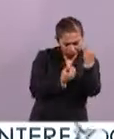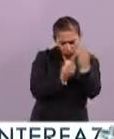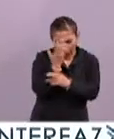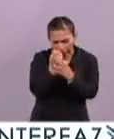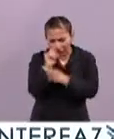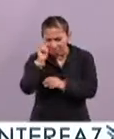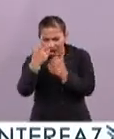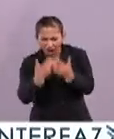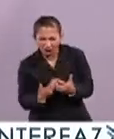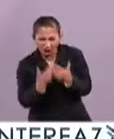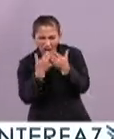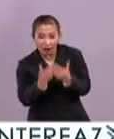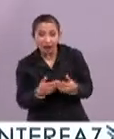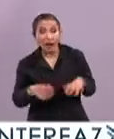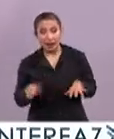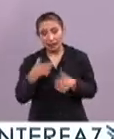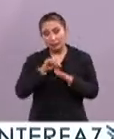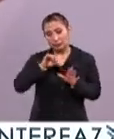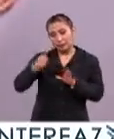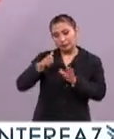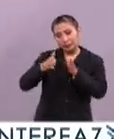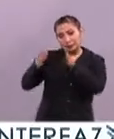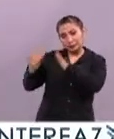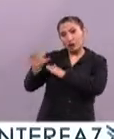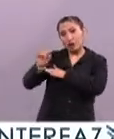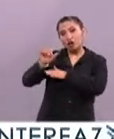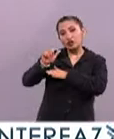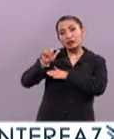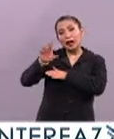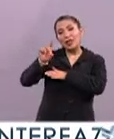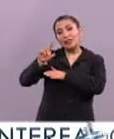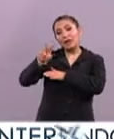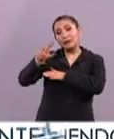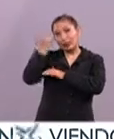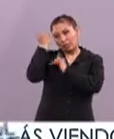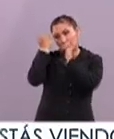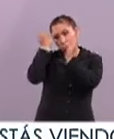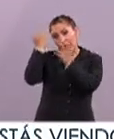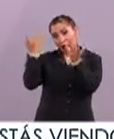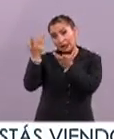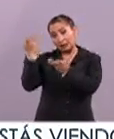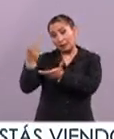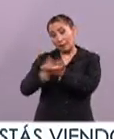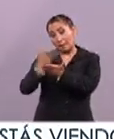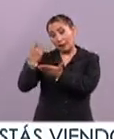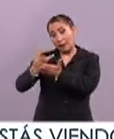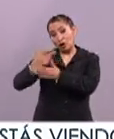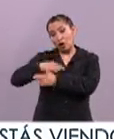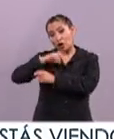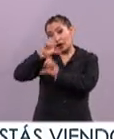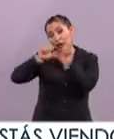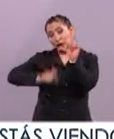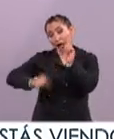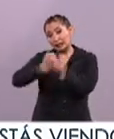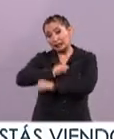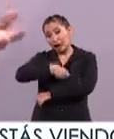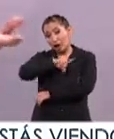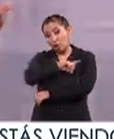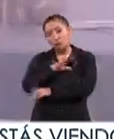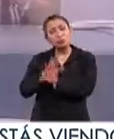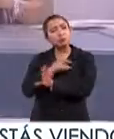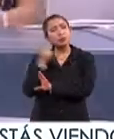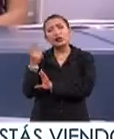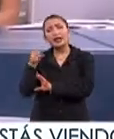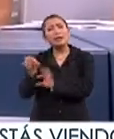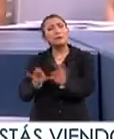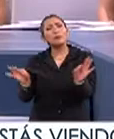super tecnología. Y bueno, pues por el otro lado, Oscar David, que es el creador de este Premio Nacional de Salud. ¿Por qué